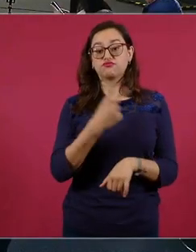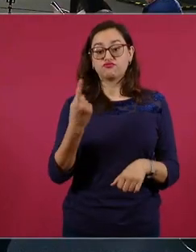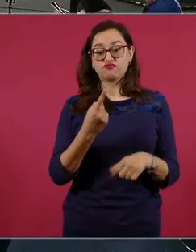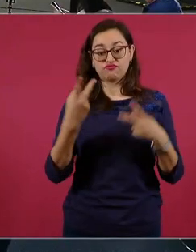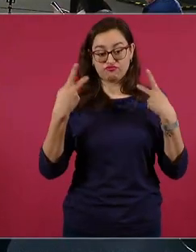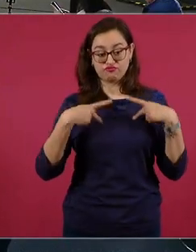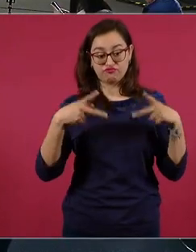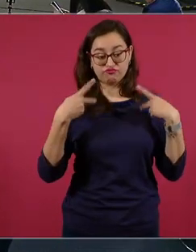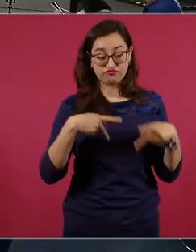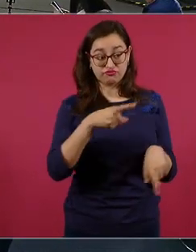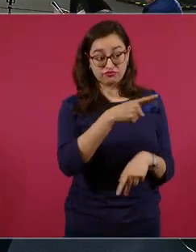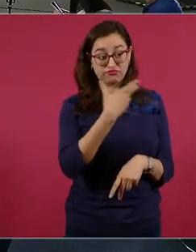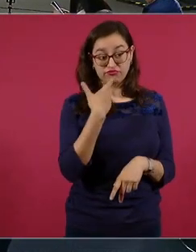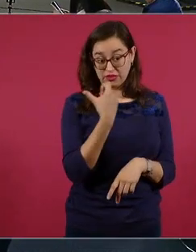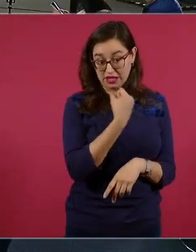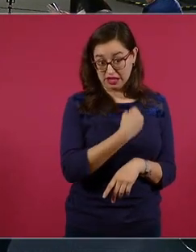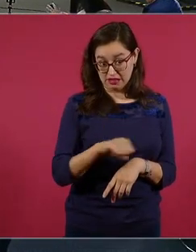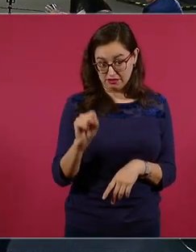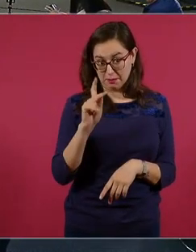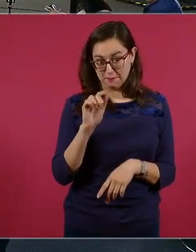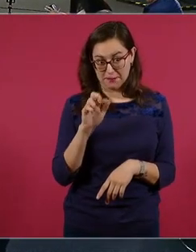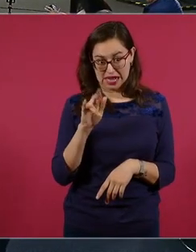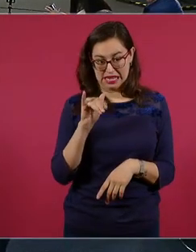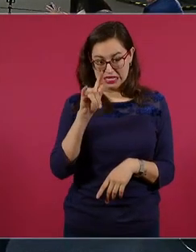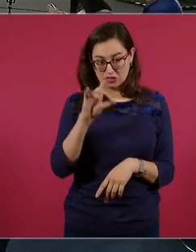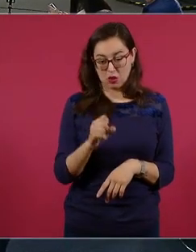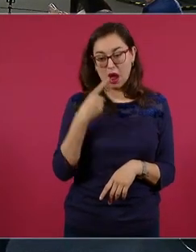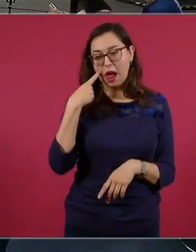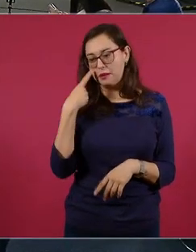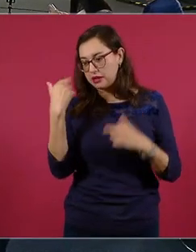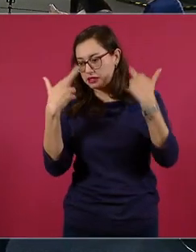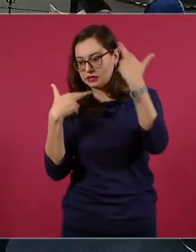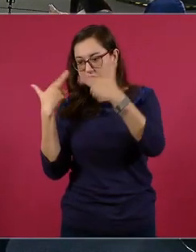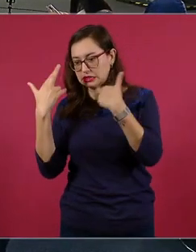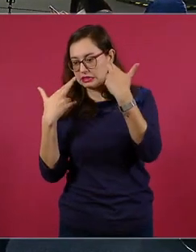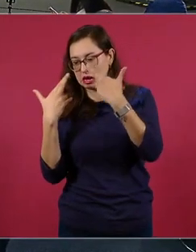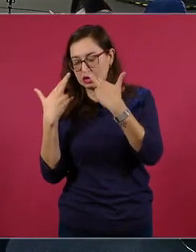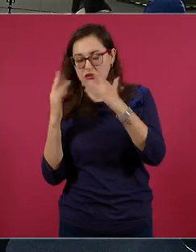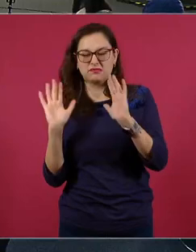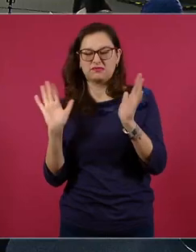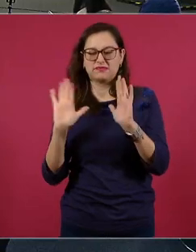los compran o los amenazan, no van.